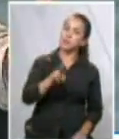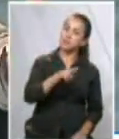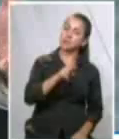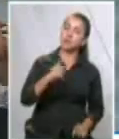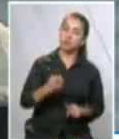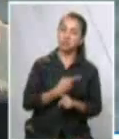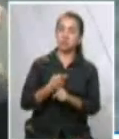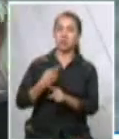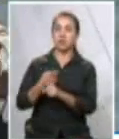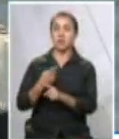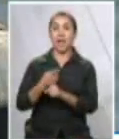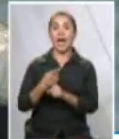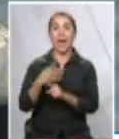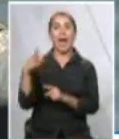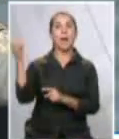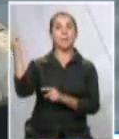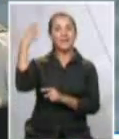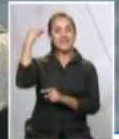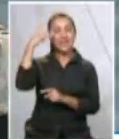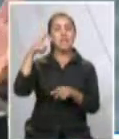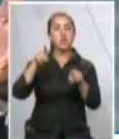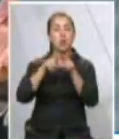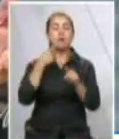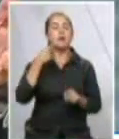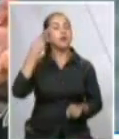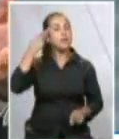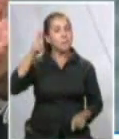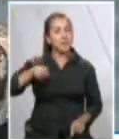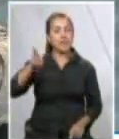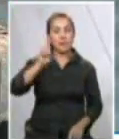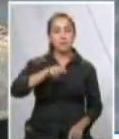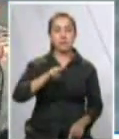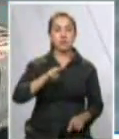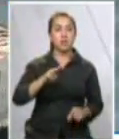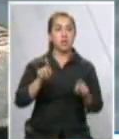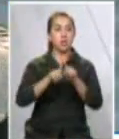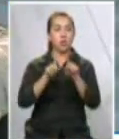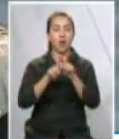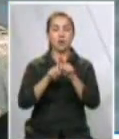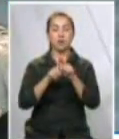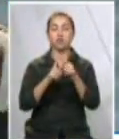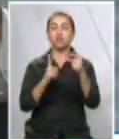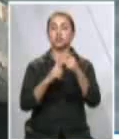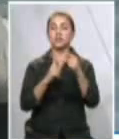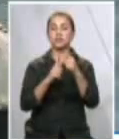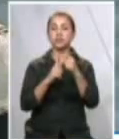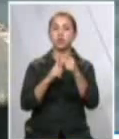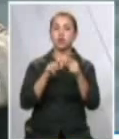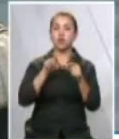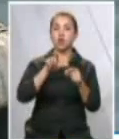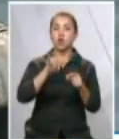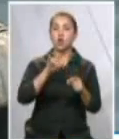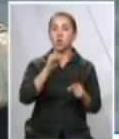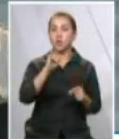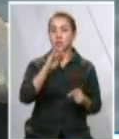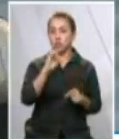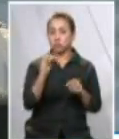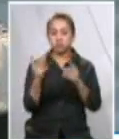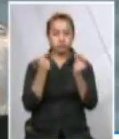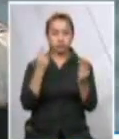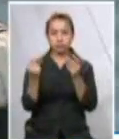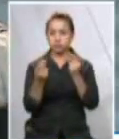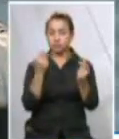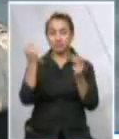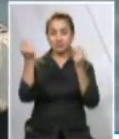el aprendizaje necesita mucho entrenamiento, en un contexto lúdico, y los niños aprenden de esa manera. Ya nosotros acabamos de tener un proyecto FONDEF